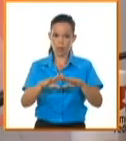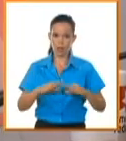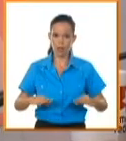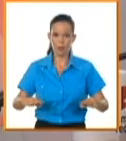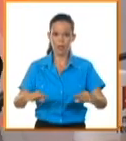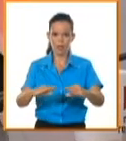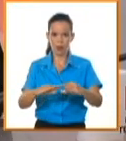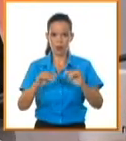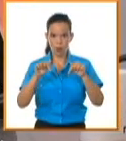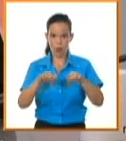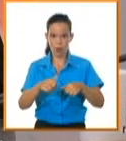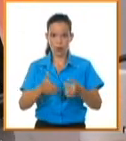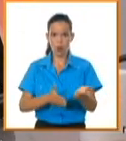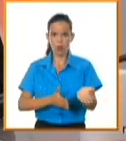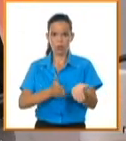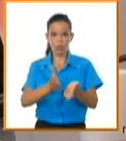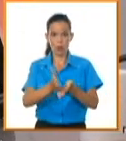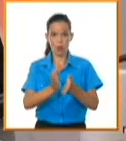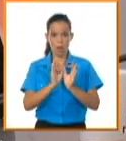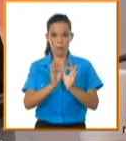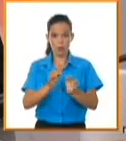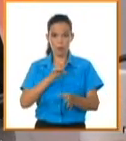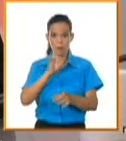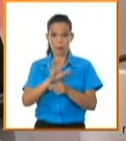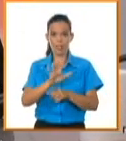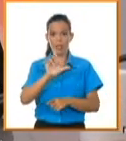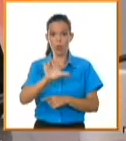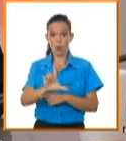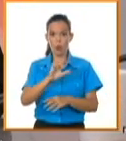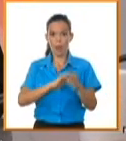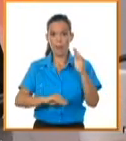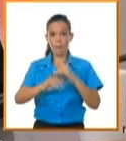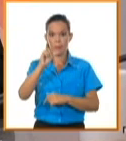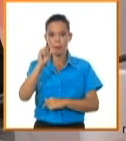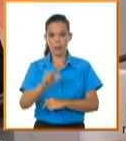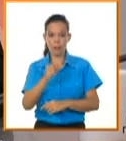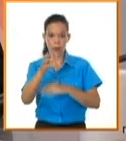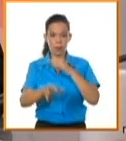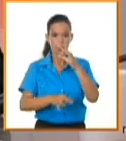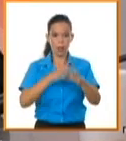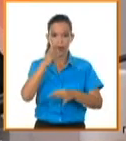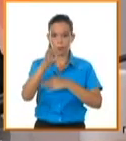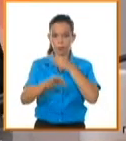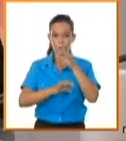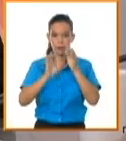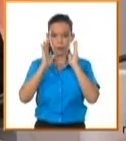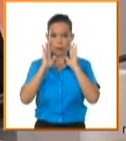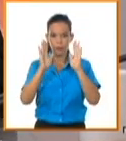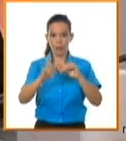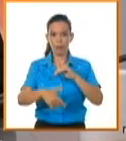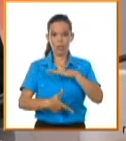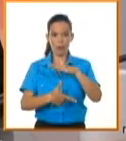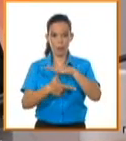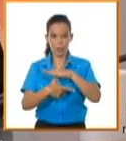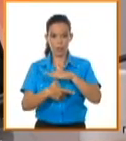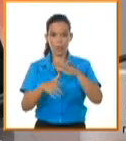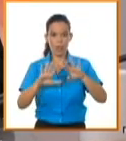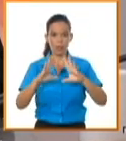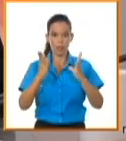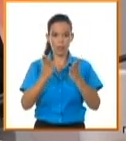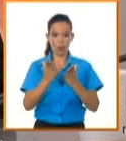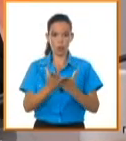al programa del pasado lunes en el que el ministro presidente del Banco Central uno de sus vicepresidentes estuvieron con nosotros